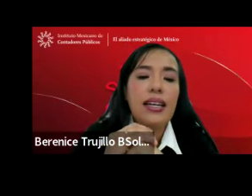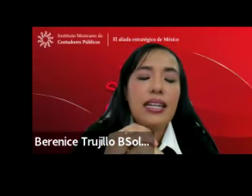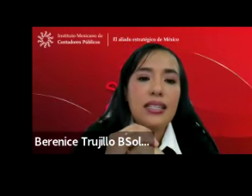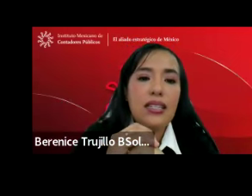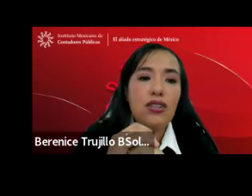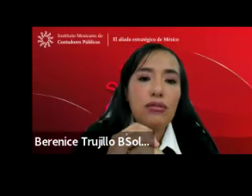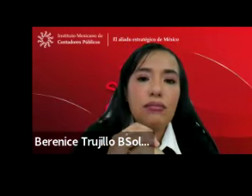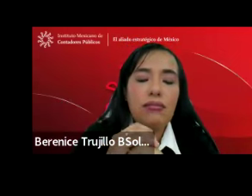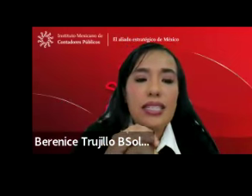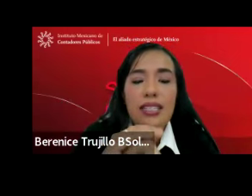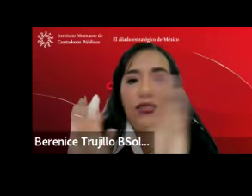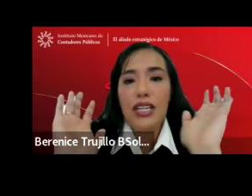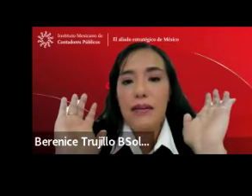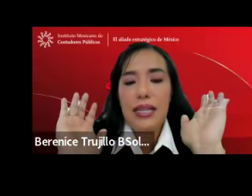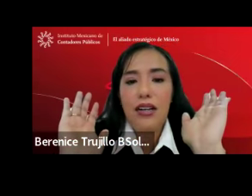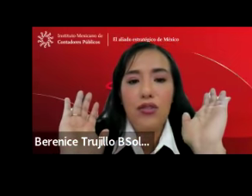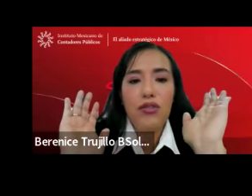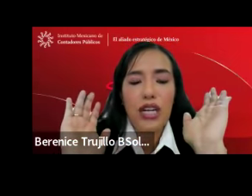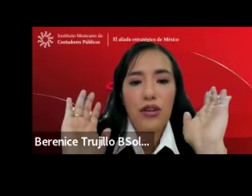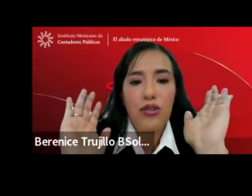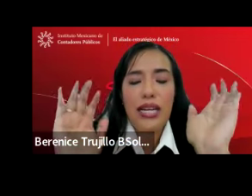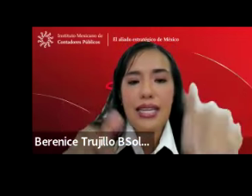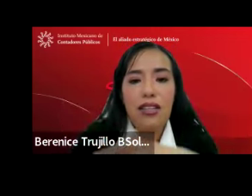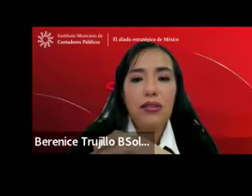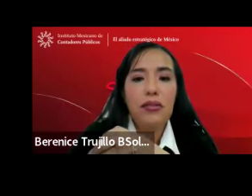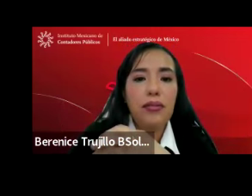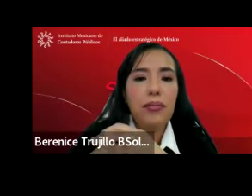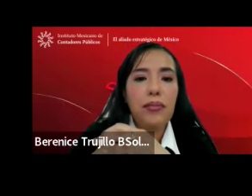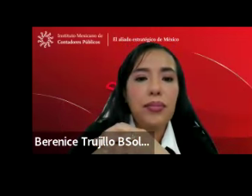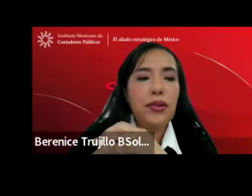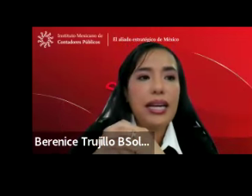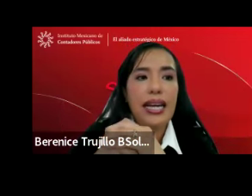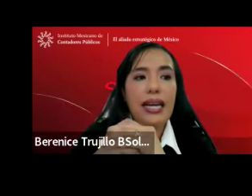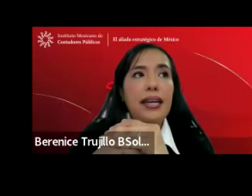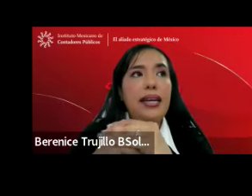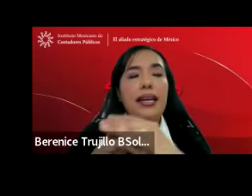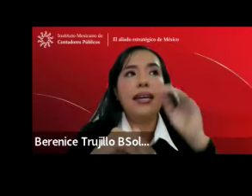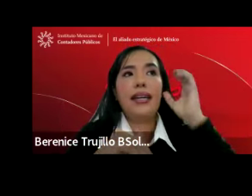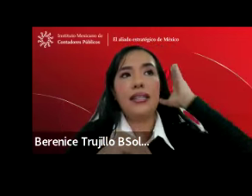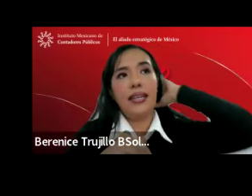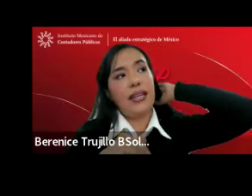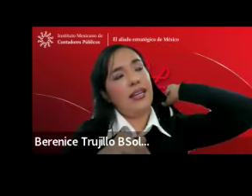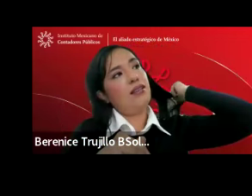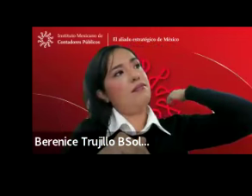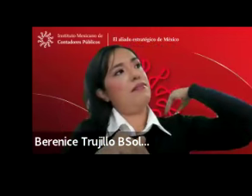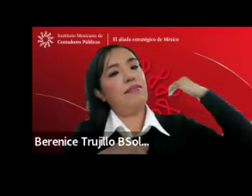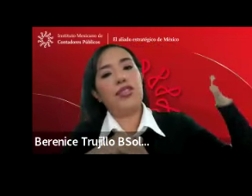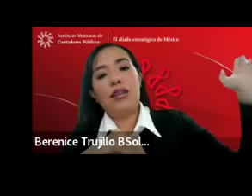empresa y les dijo, esta es la única vez que lo estoy haciendo porque,